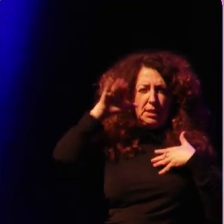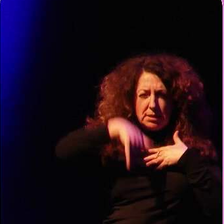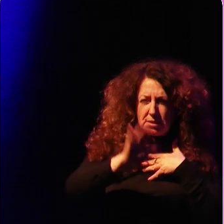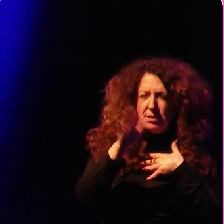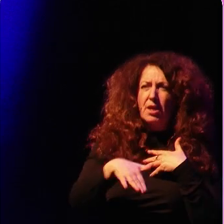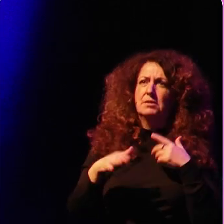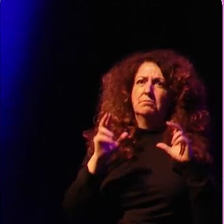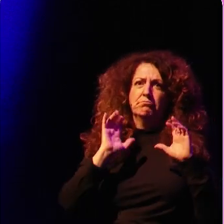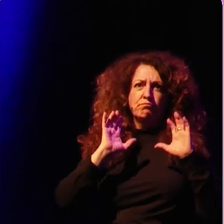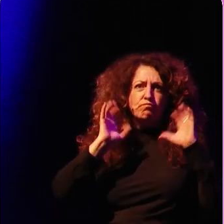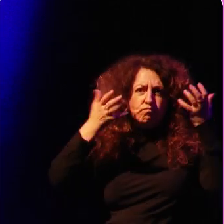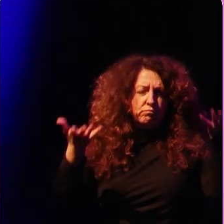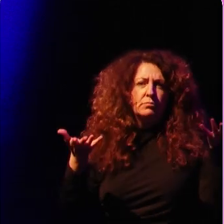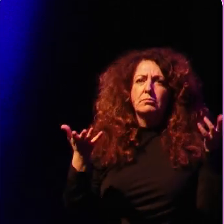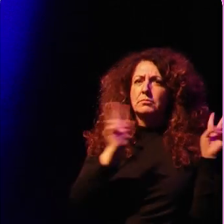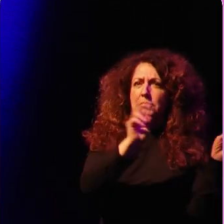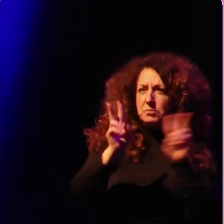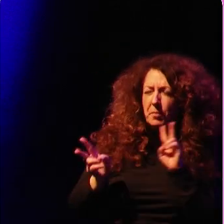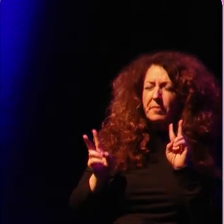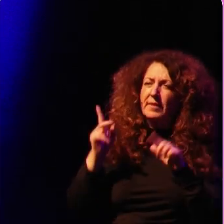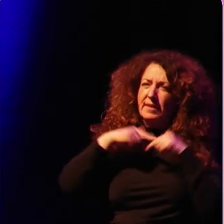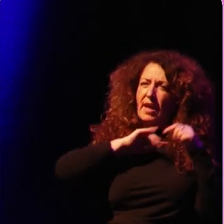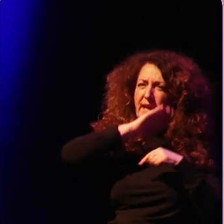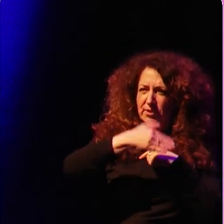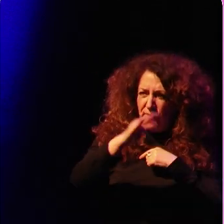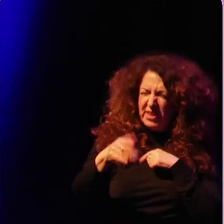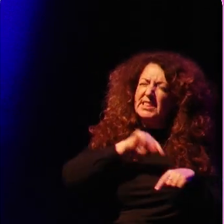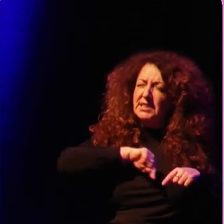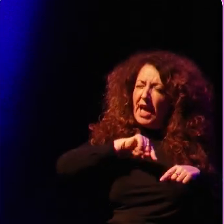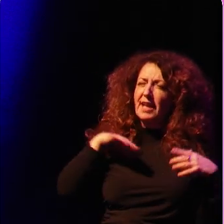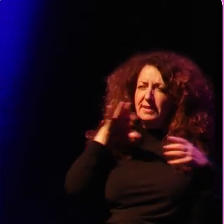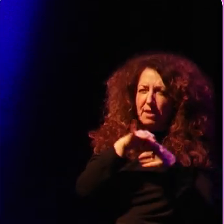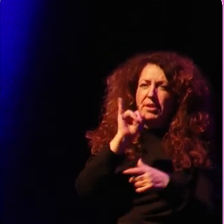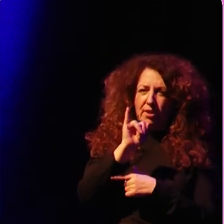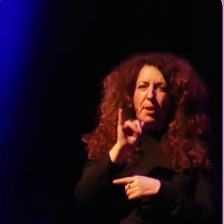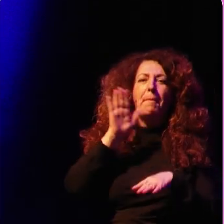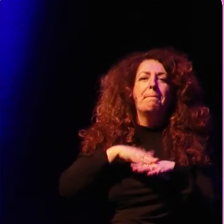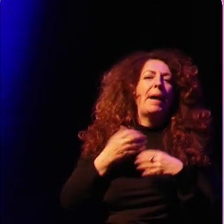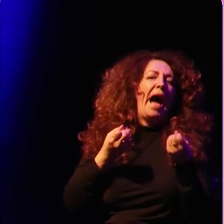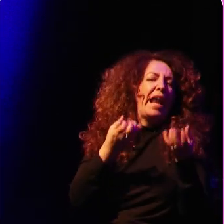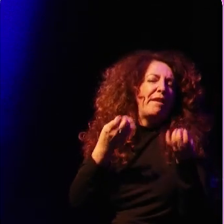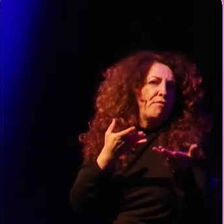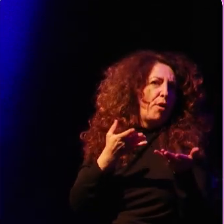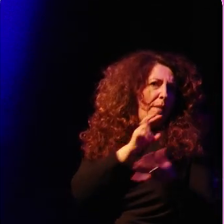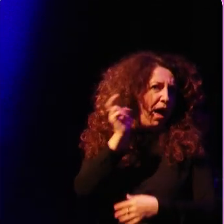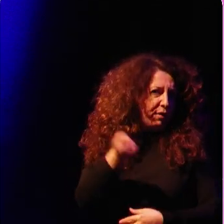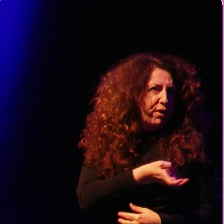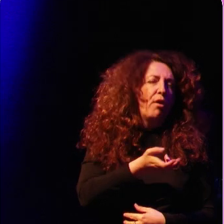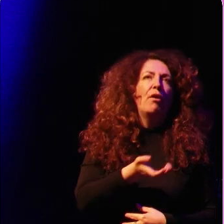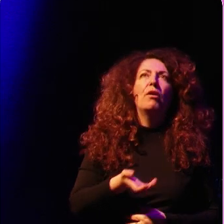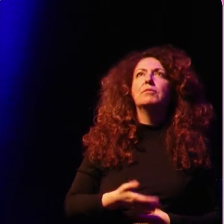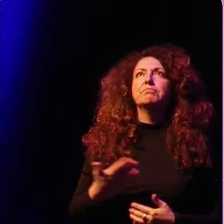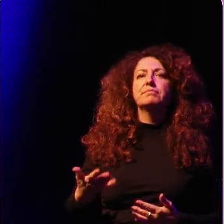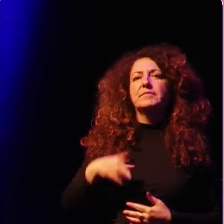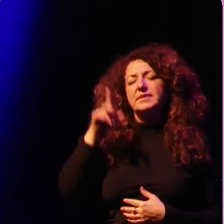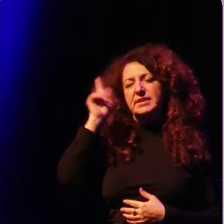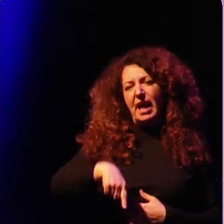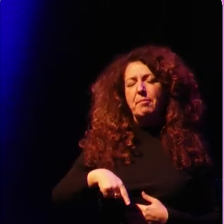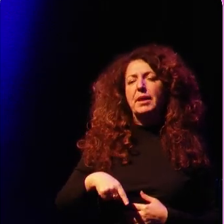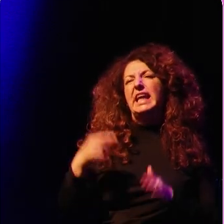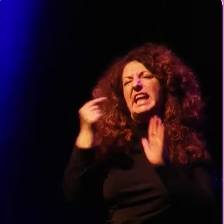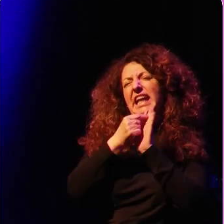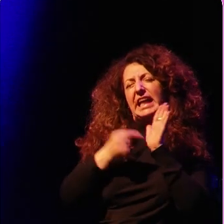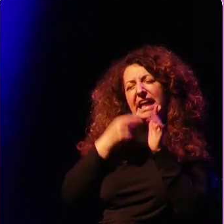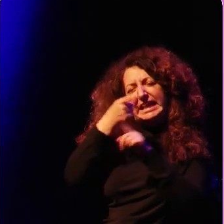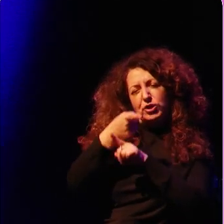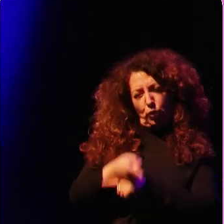forma eufórica y aplicando determinados sentimientos. Lo mismo para dar información o para dar